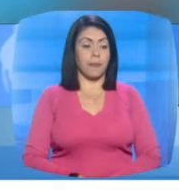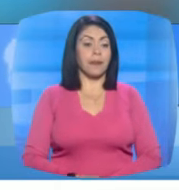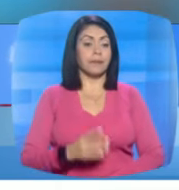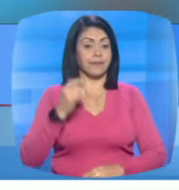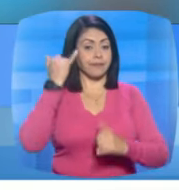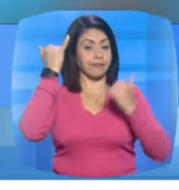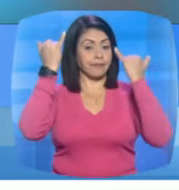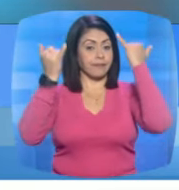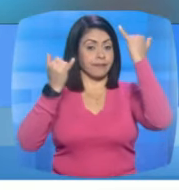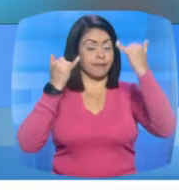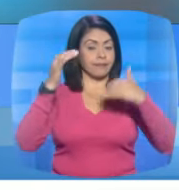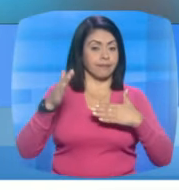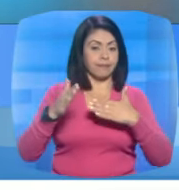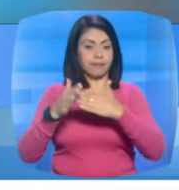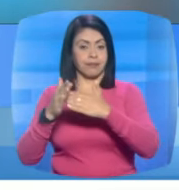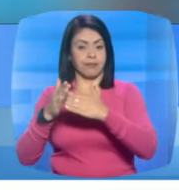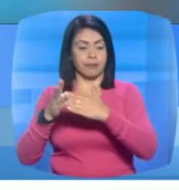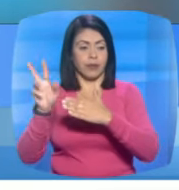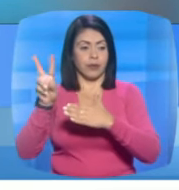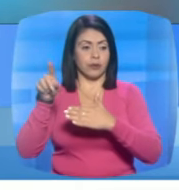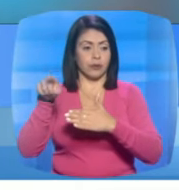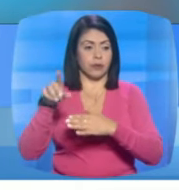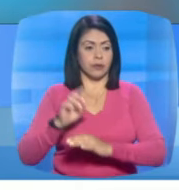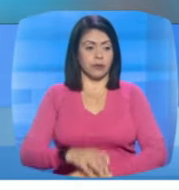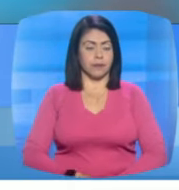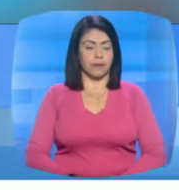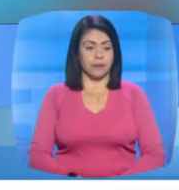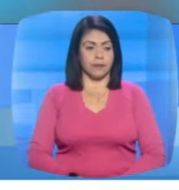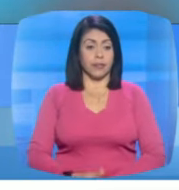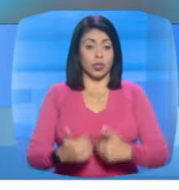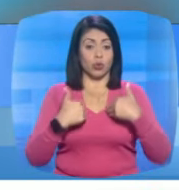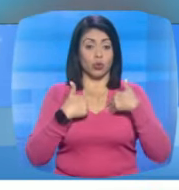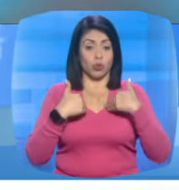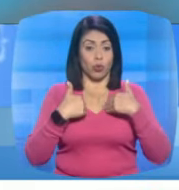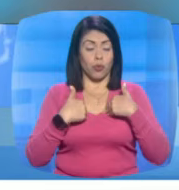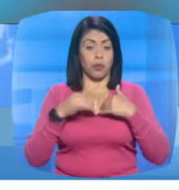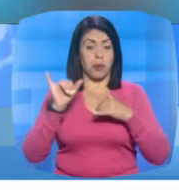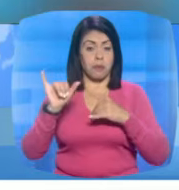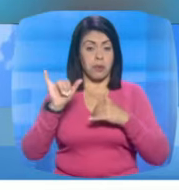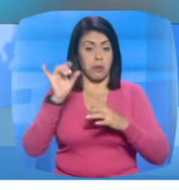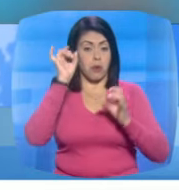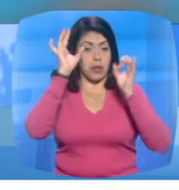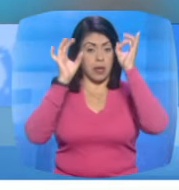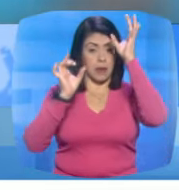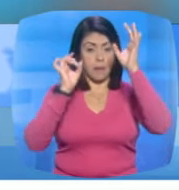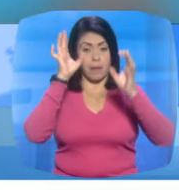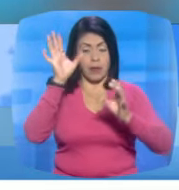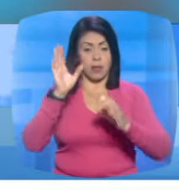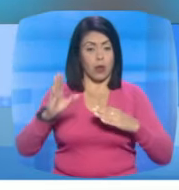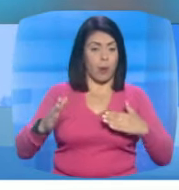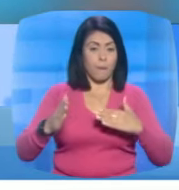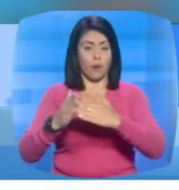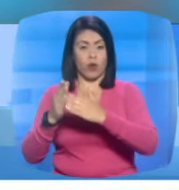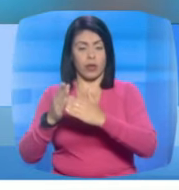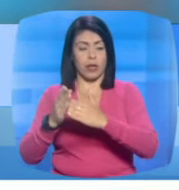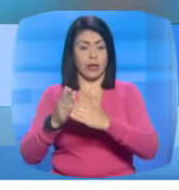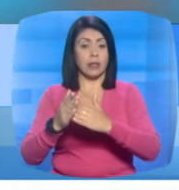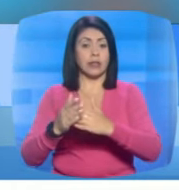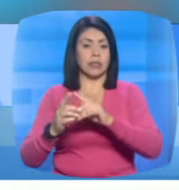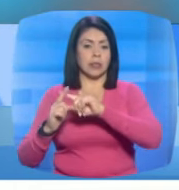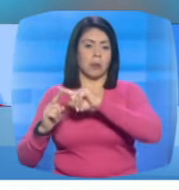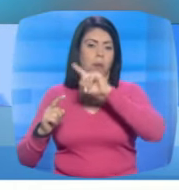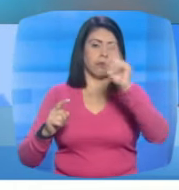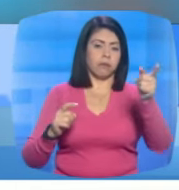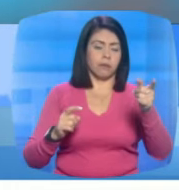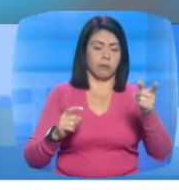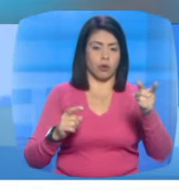que ideó bloquear a Venezuela. Víctima de su propio invento, el bloqueo no es un boomerang que se